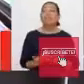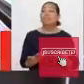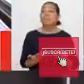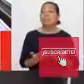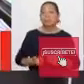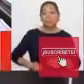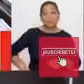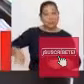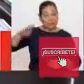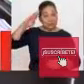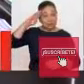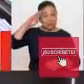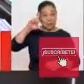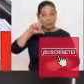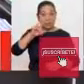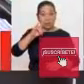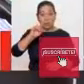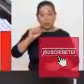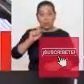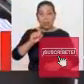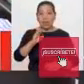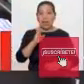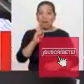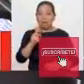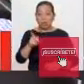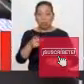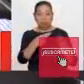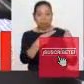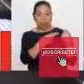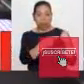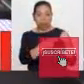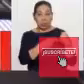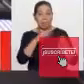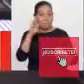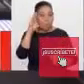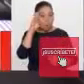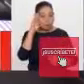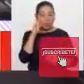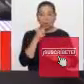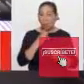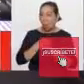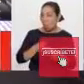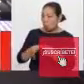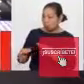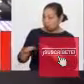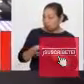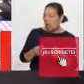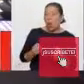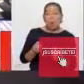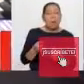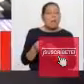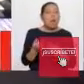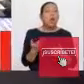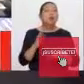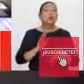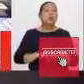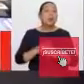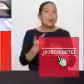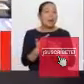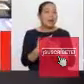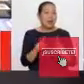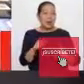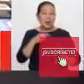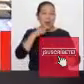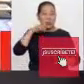con el general Luis Flores, quien él es director de investigación criminal de la policía, para que nos brinde justamente detalles respecto a la